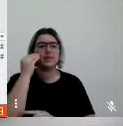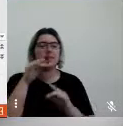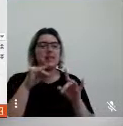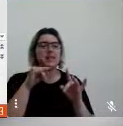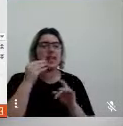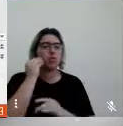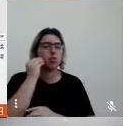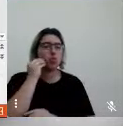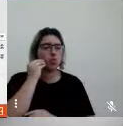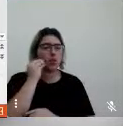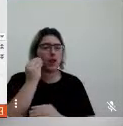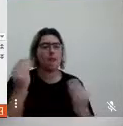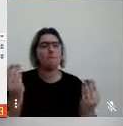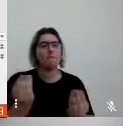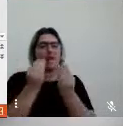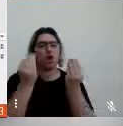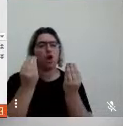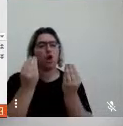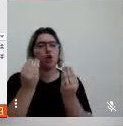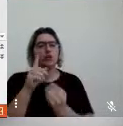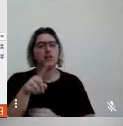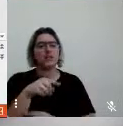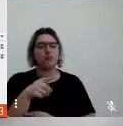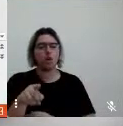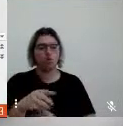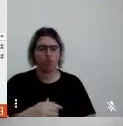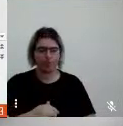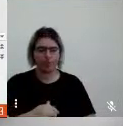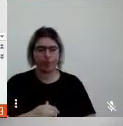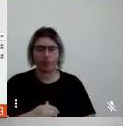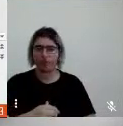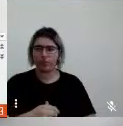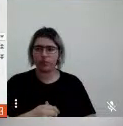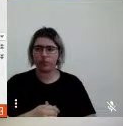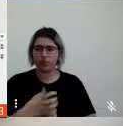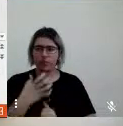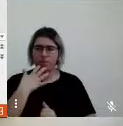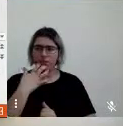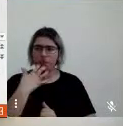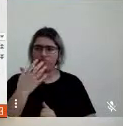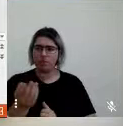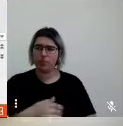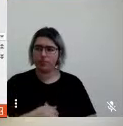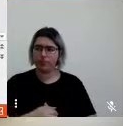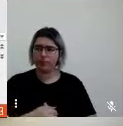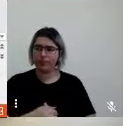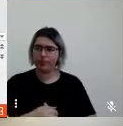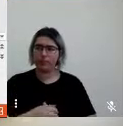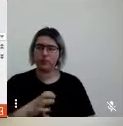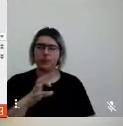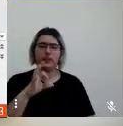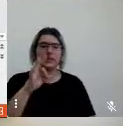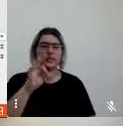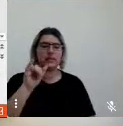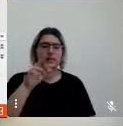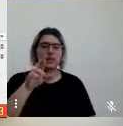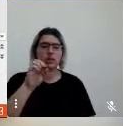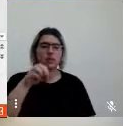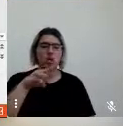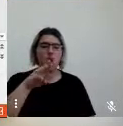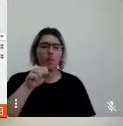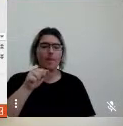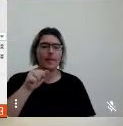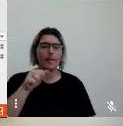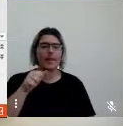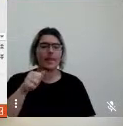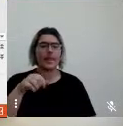que el azúcar, ¿vale? Edulcorantes como estos, ¿vale? Siropes, almíbar,